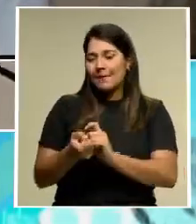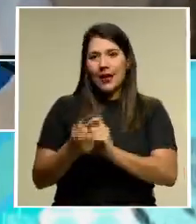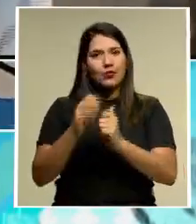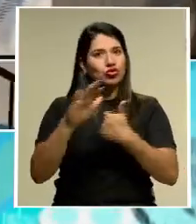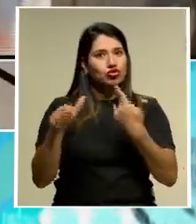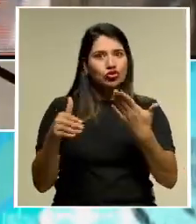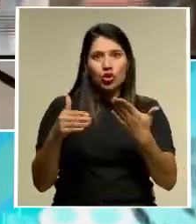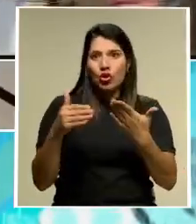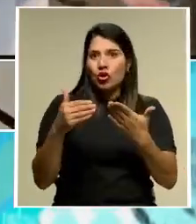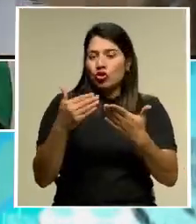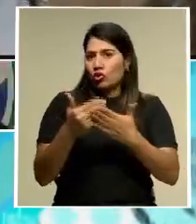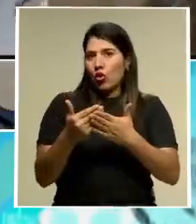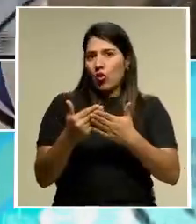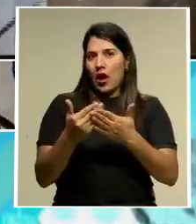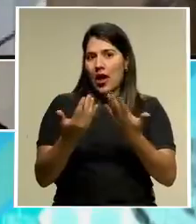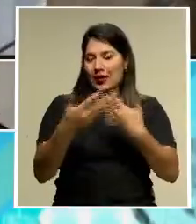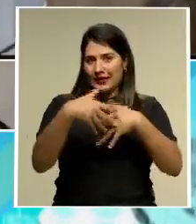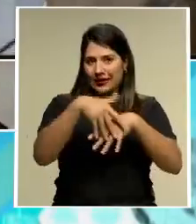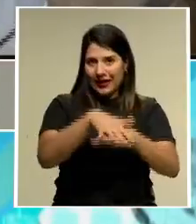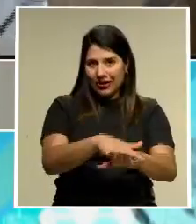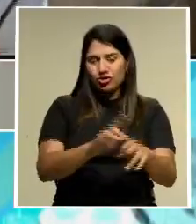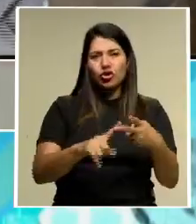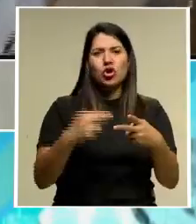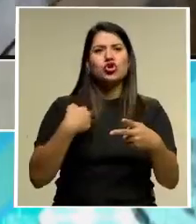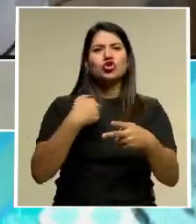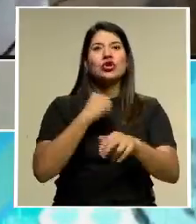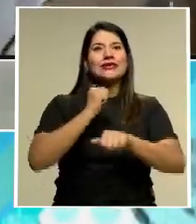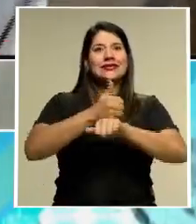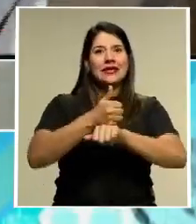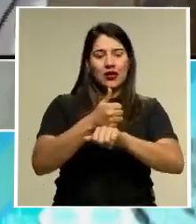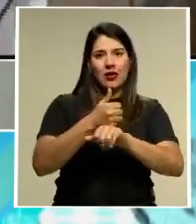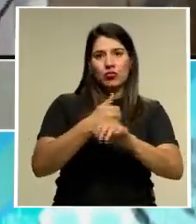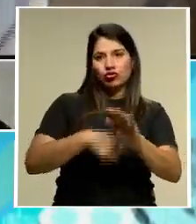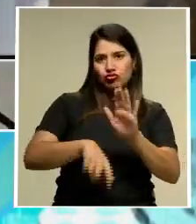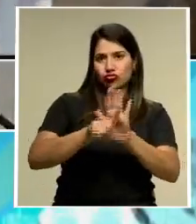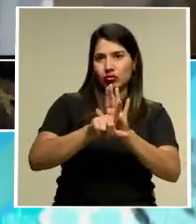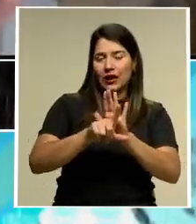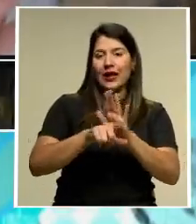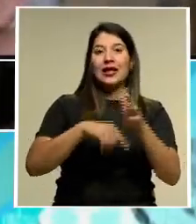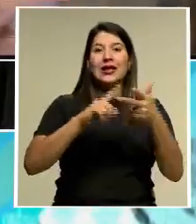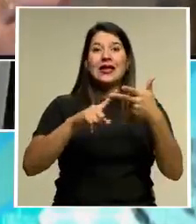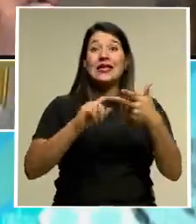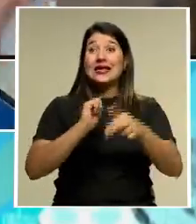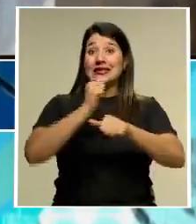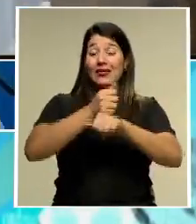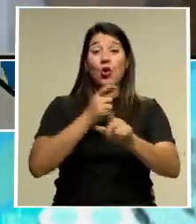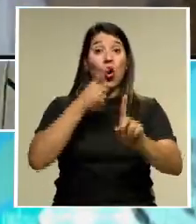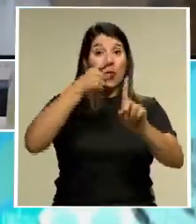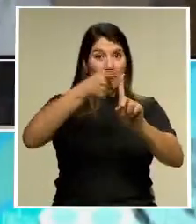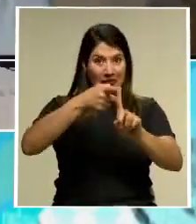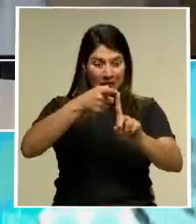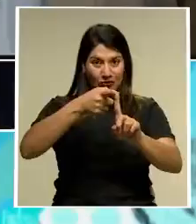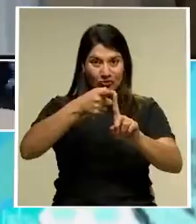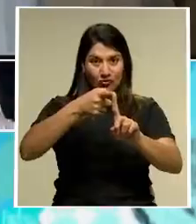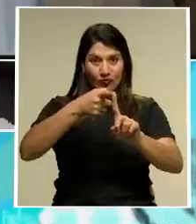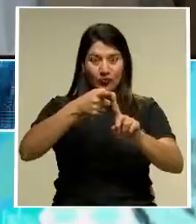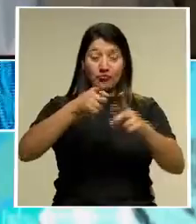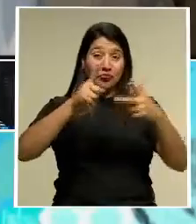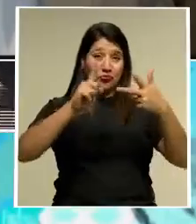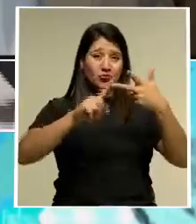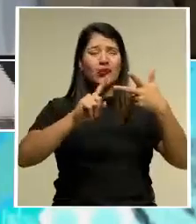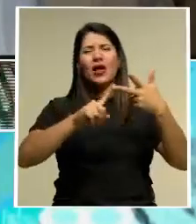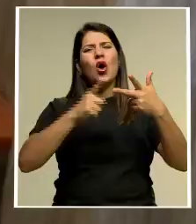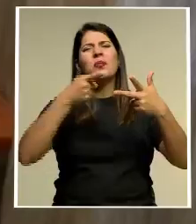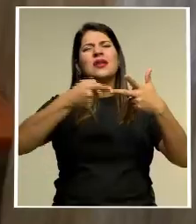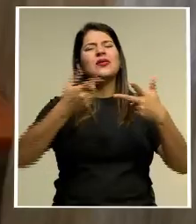integración, establecimos un marco institucional y además un norte, que es la Alianza